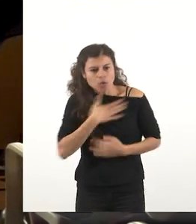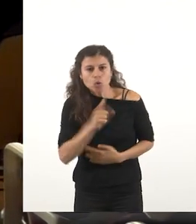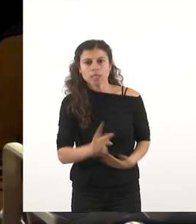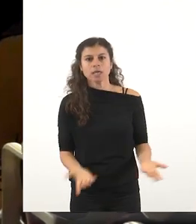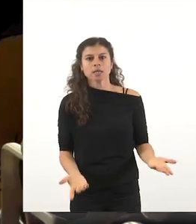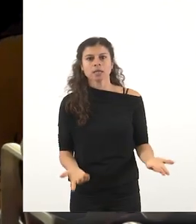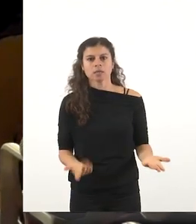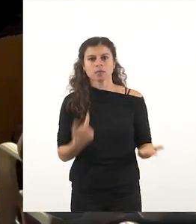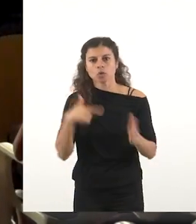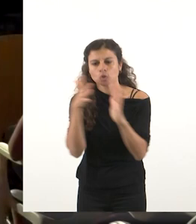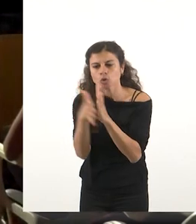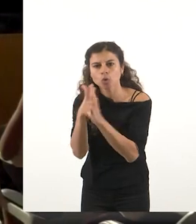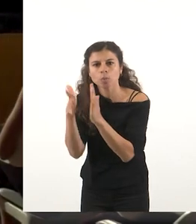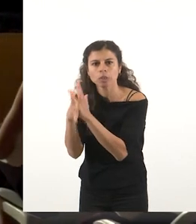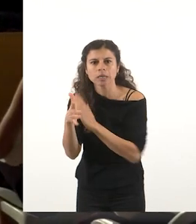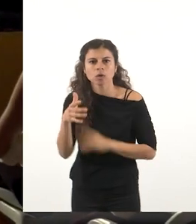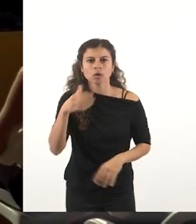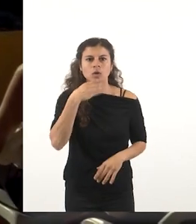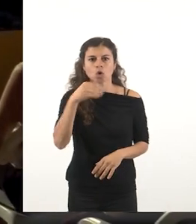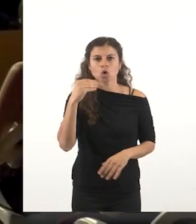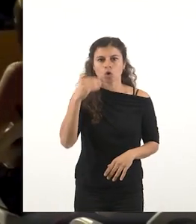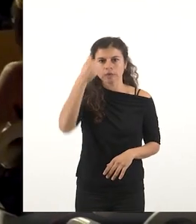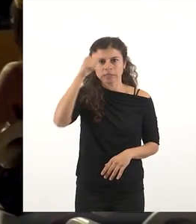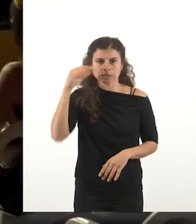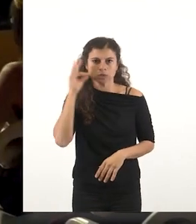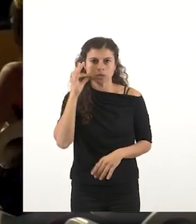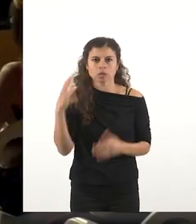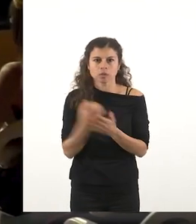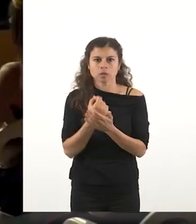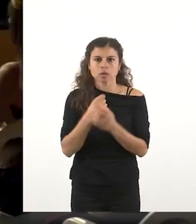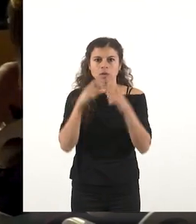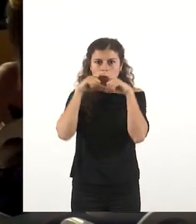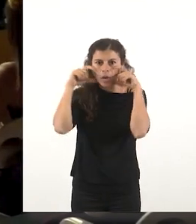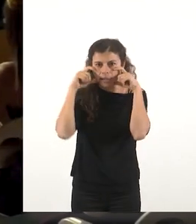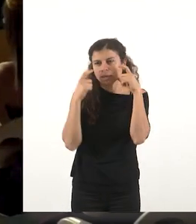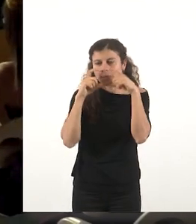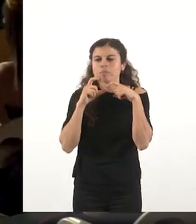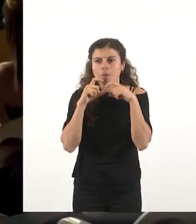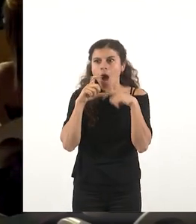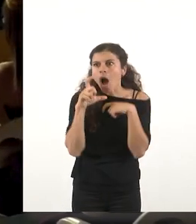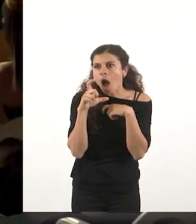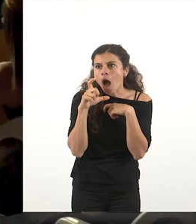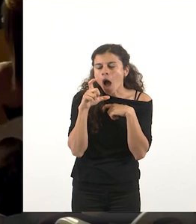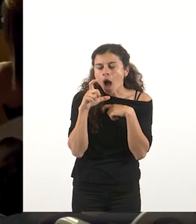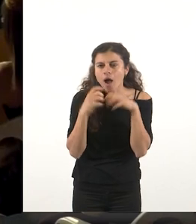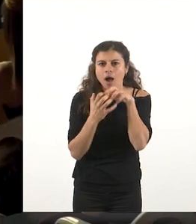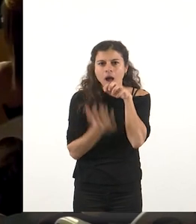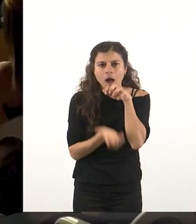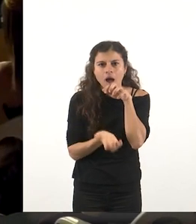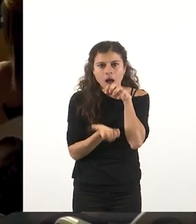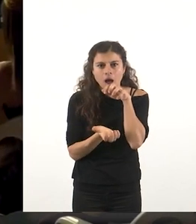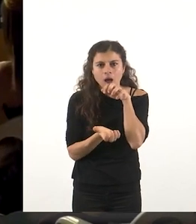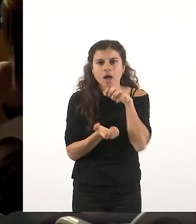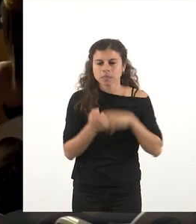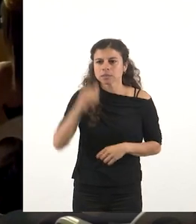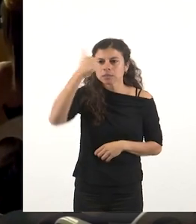cuando le explico eso a todos los nenes, estamos así. O está con mascarilla, pero le veo la cara, ¿vale? Sino como flipando. Los nenes, digo, nenes masculinos, como